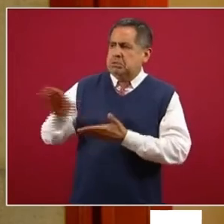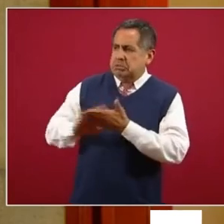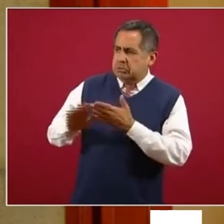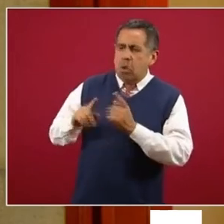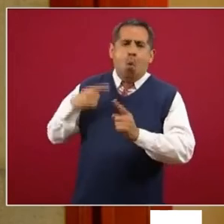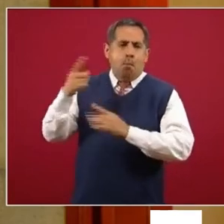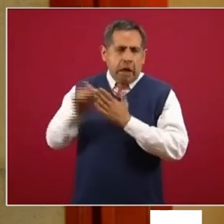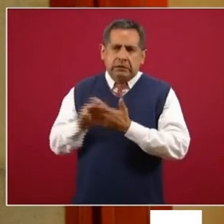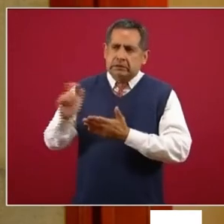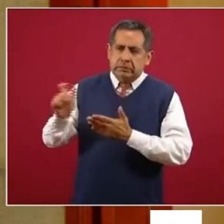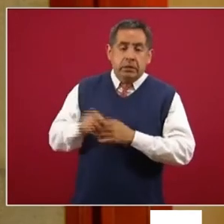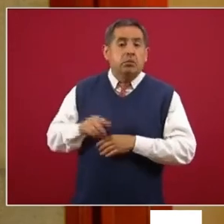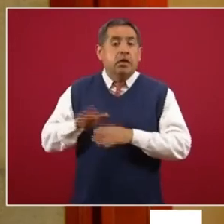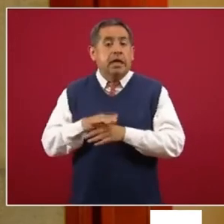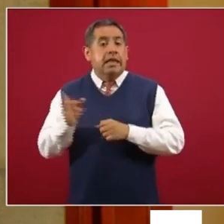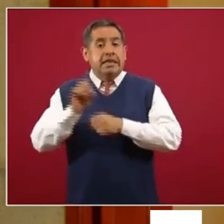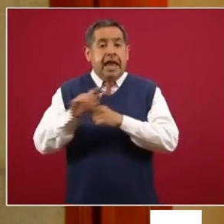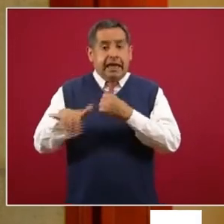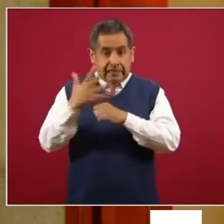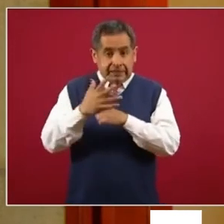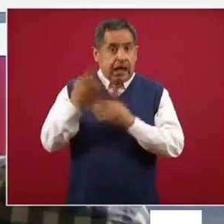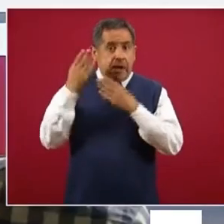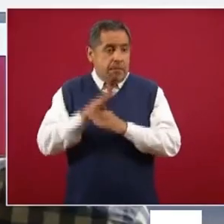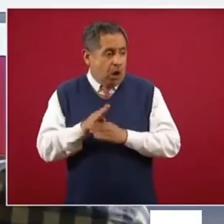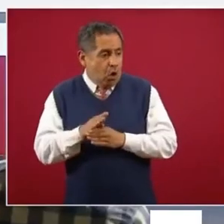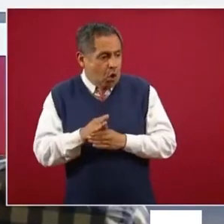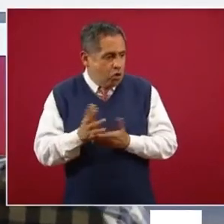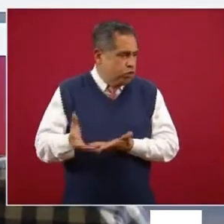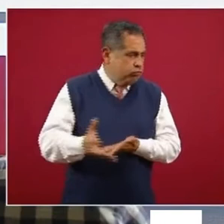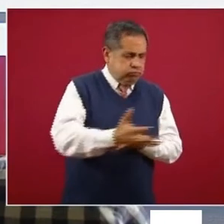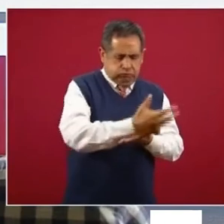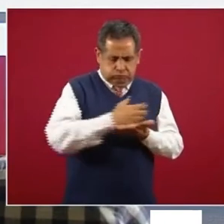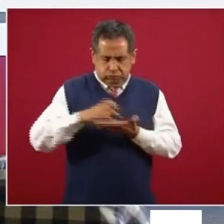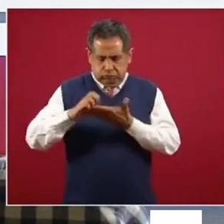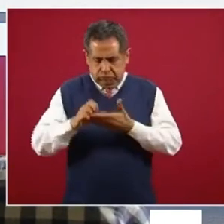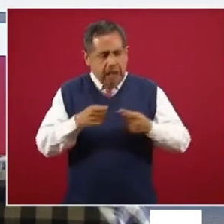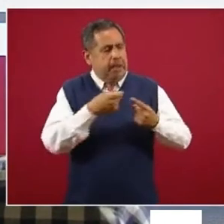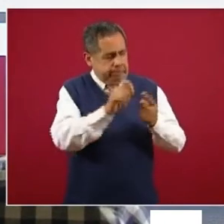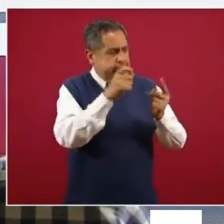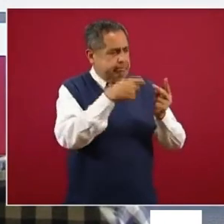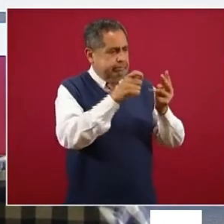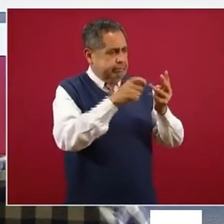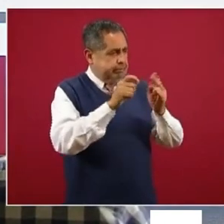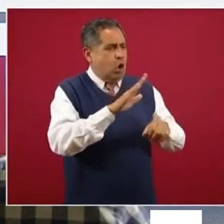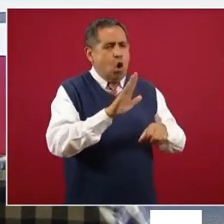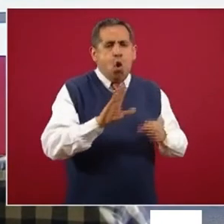en el que el banco va a hacer el barrido de las cuentas, que ahorita mostramos cómo es el procedimiento. La que sigue, por favor.